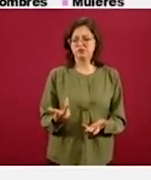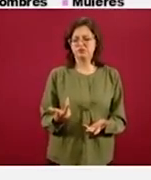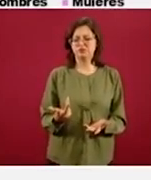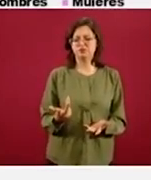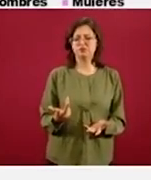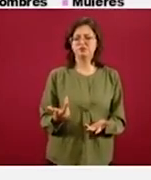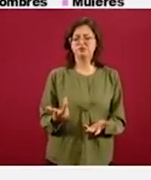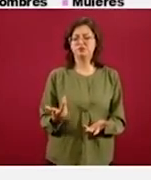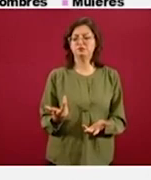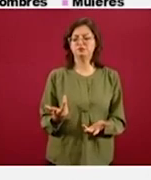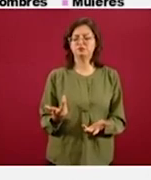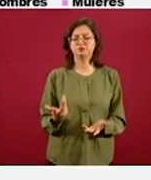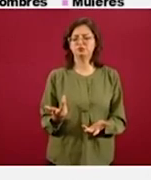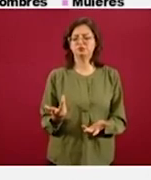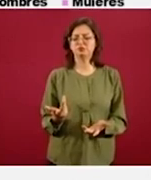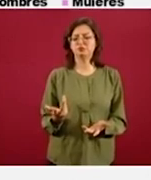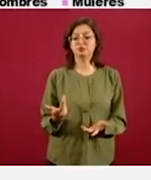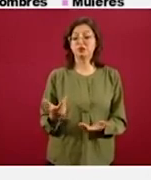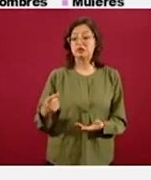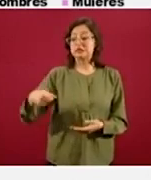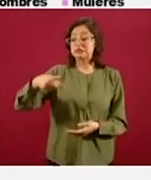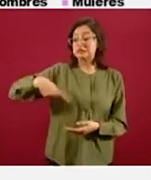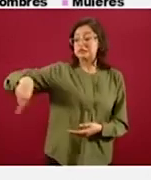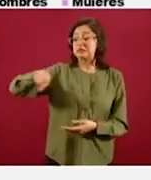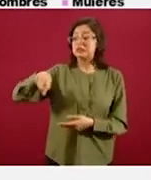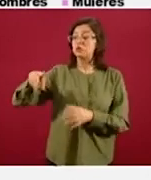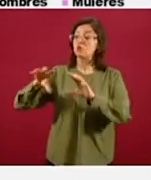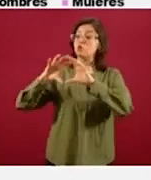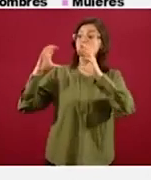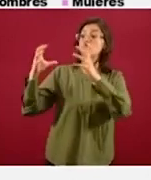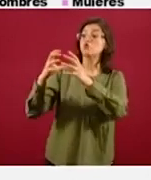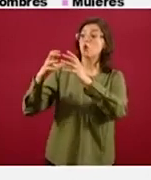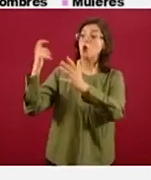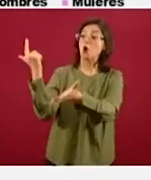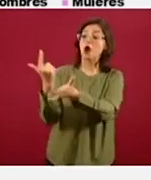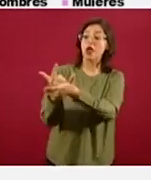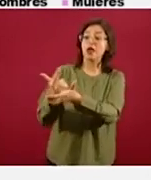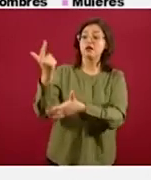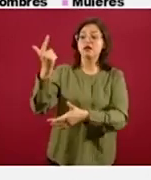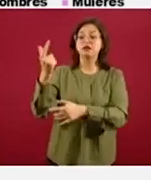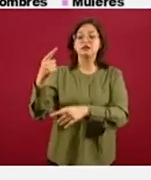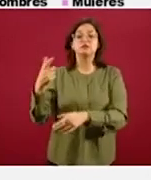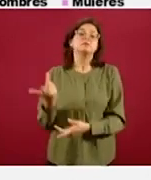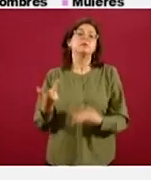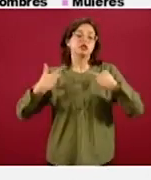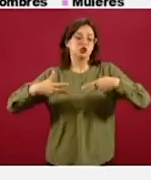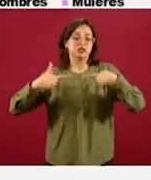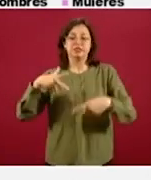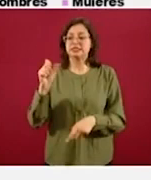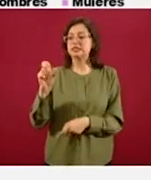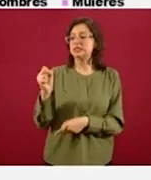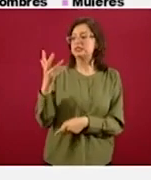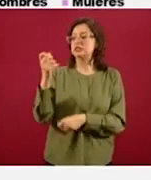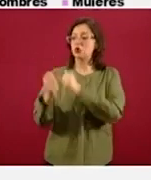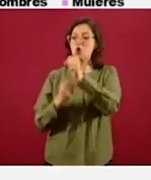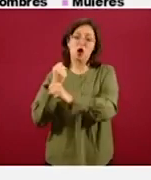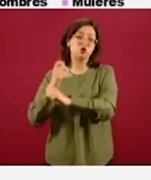la gravedad de los casos a nivel mundial se está dando en mayores de 65